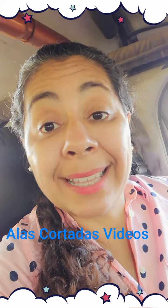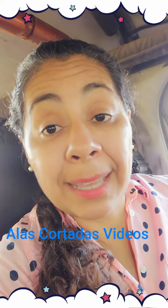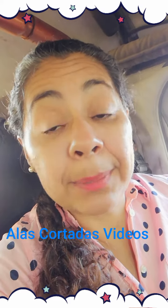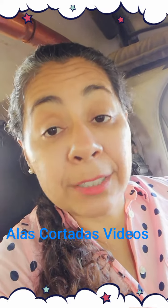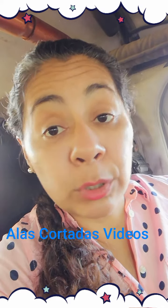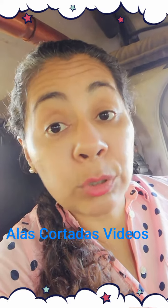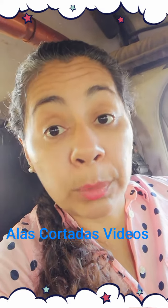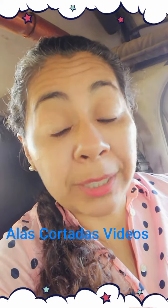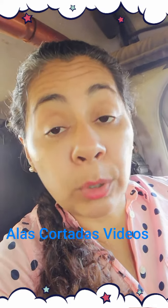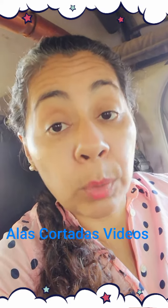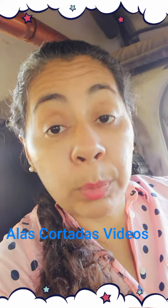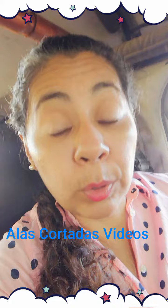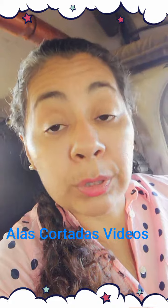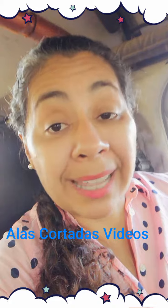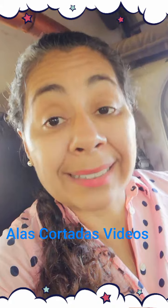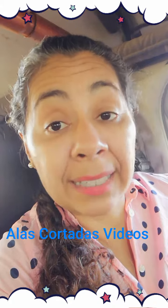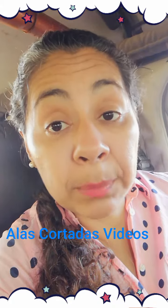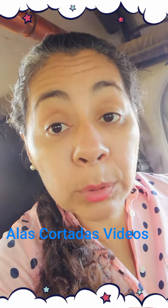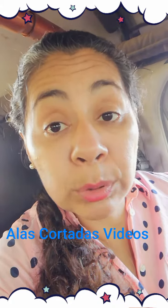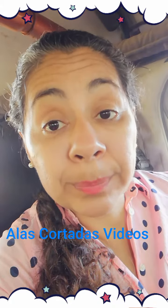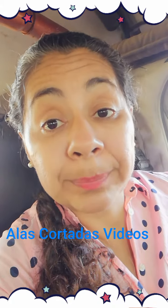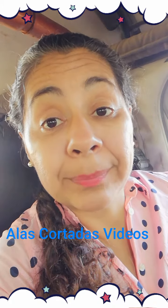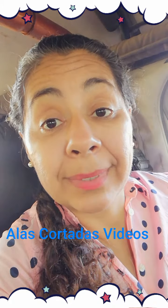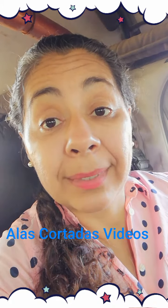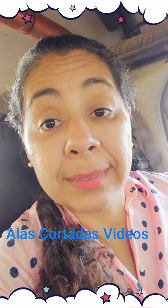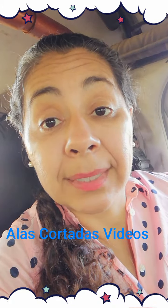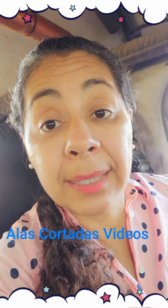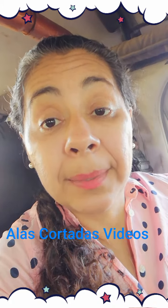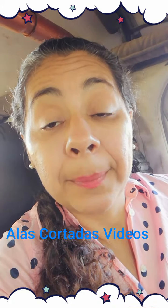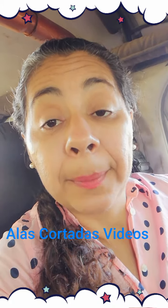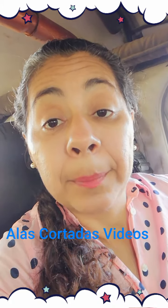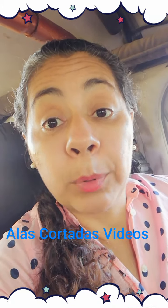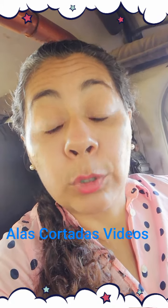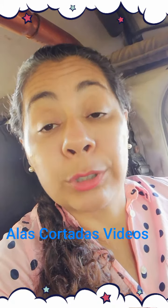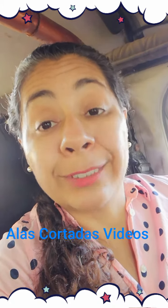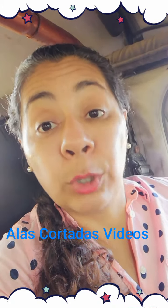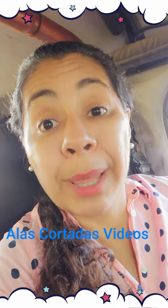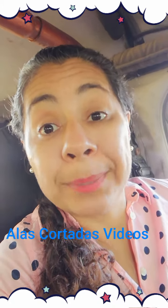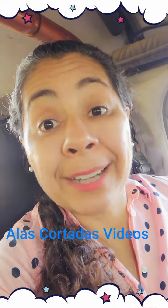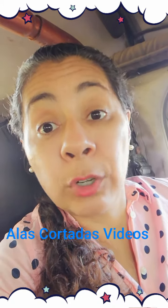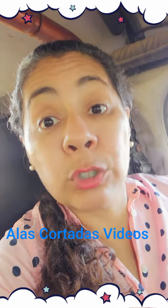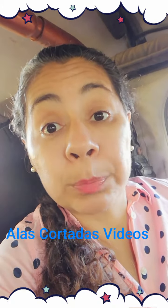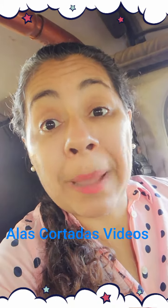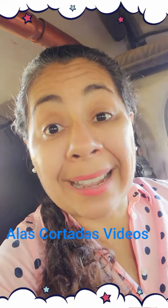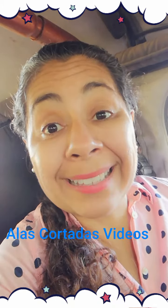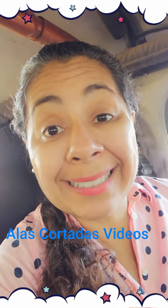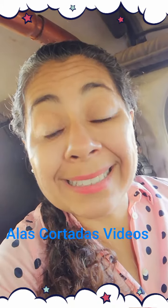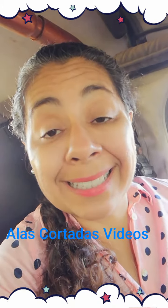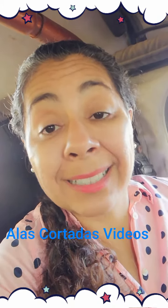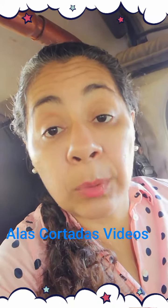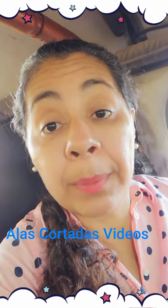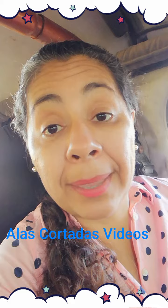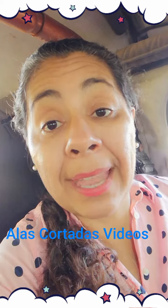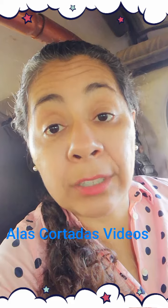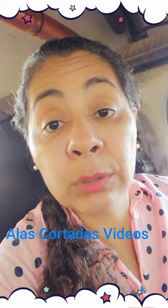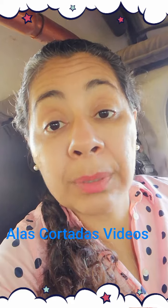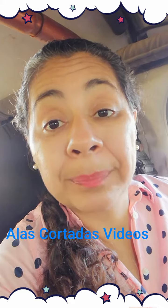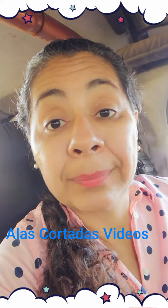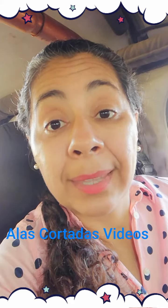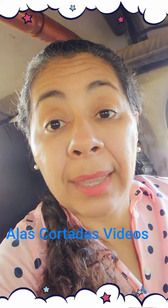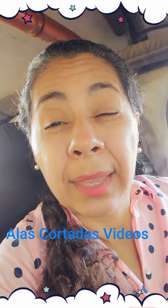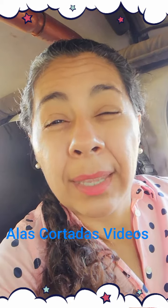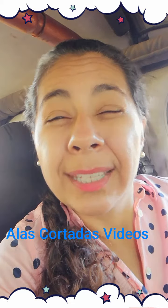mexicana de aviación sobre todo por los activos por los que todavía no nos pagan desde hace nueve